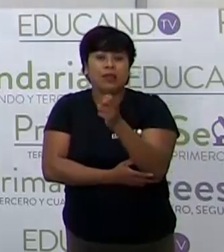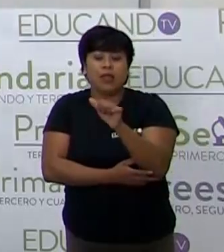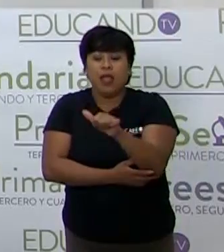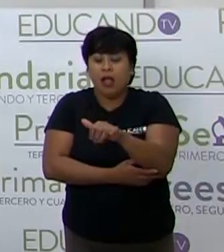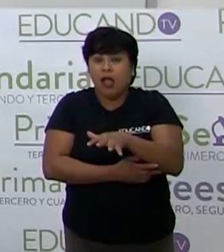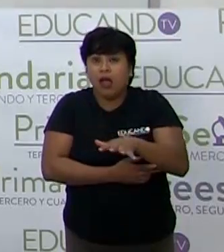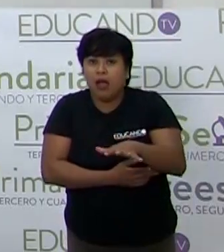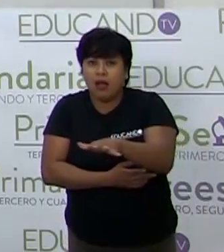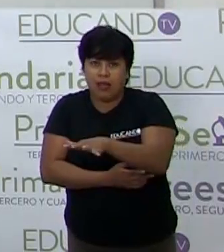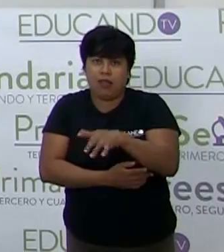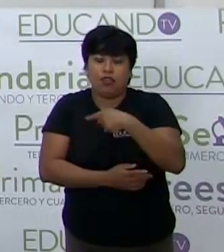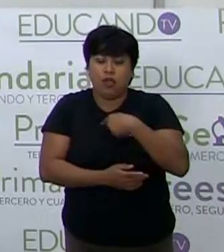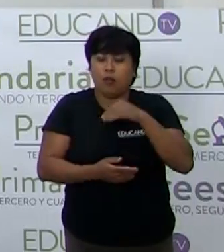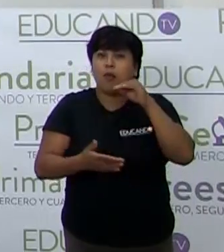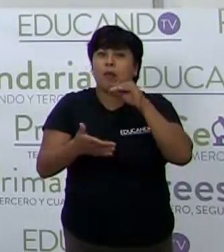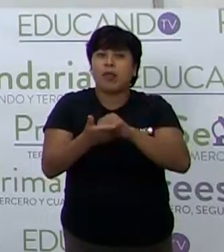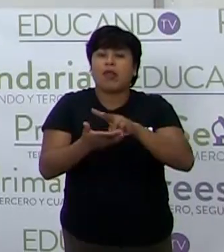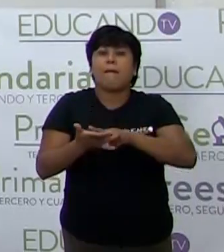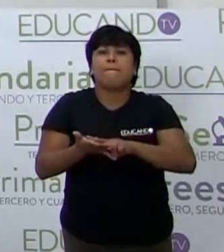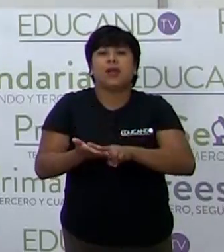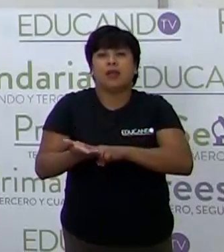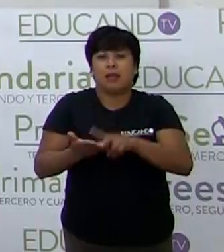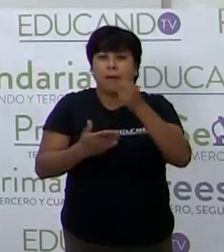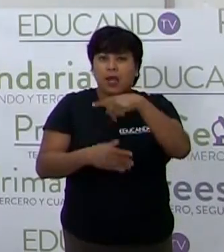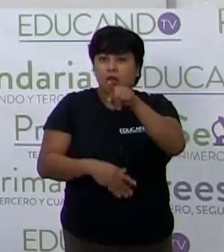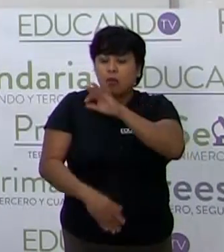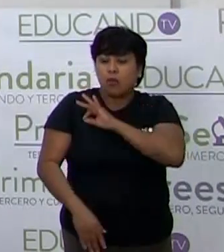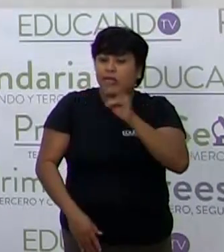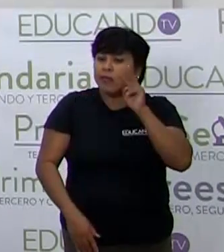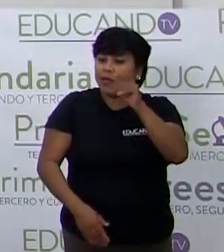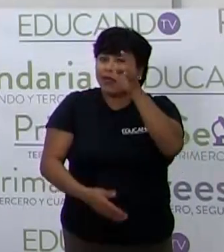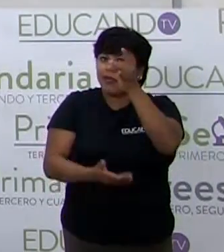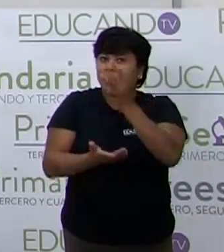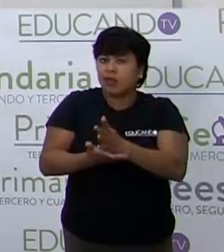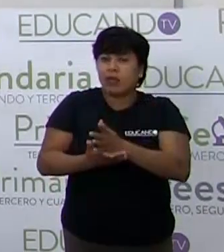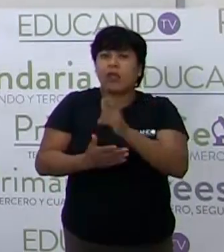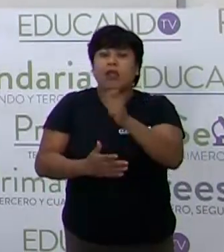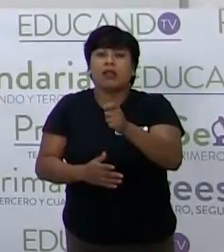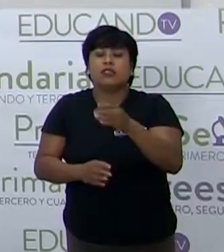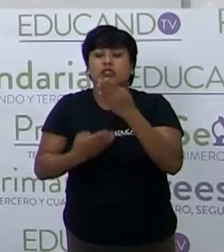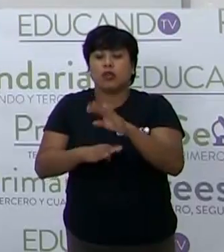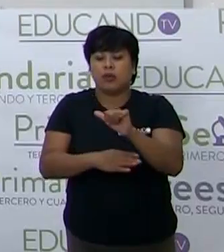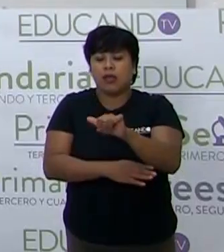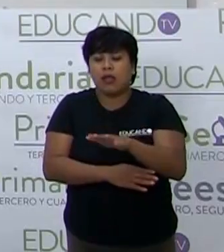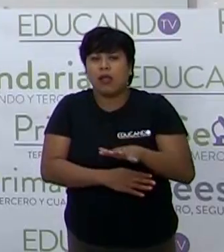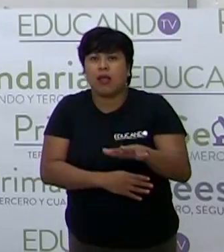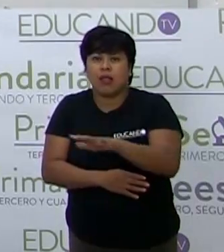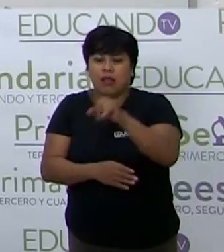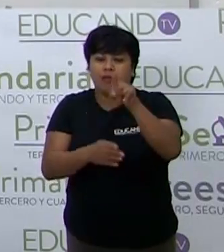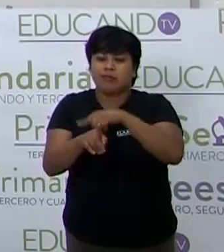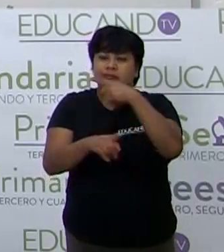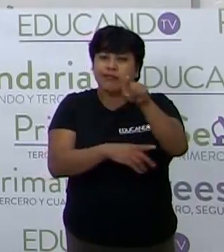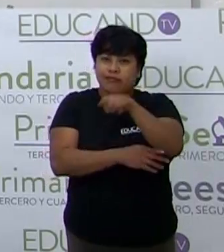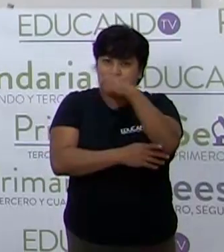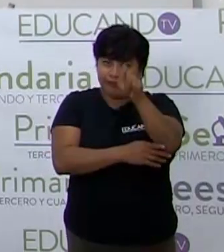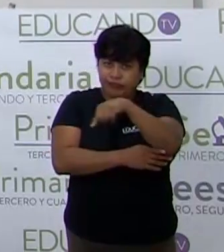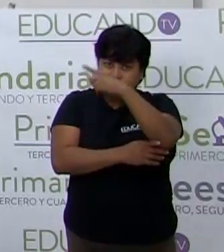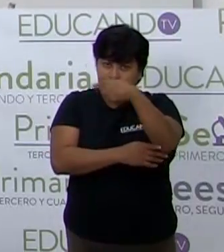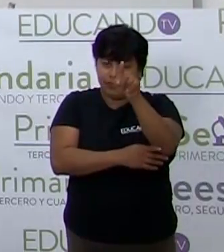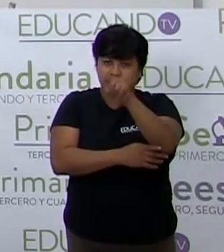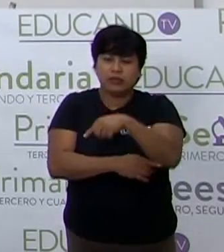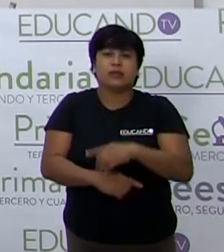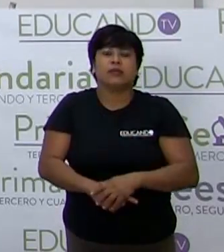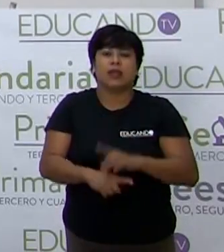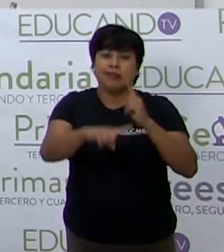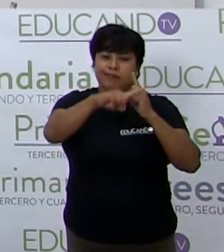área lo voy a poner en verde para que identifiquemos bien que se trata de esas áreas tachadas. Entonces tenemos que